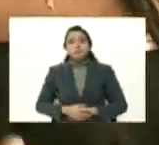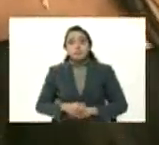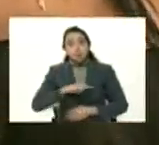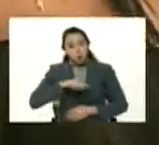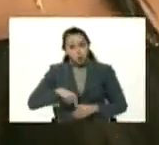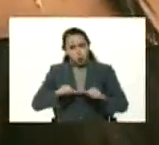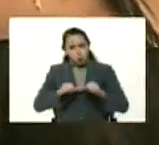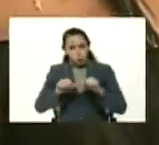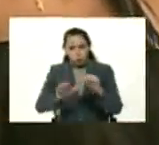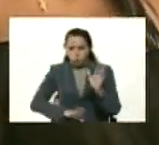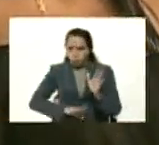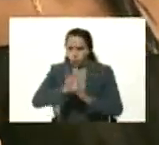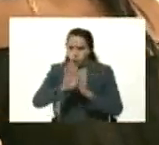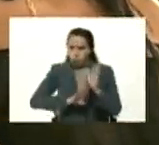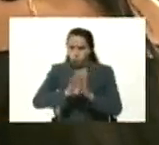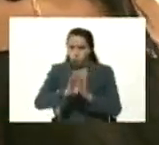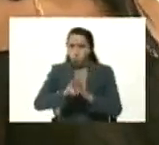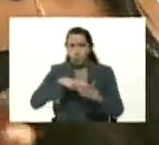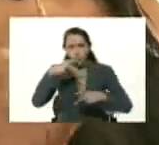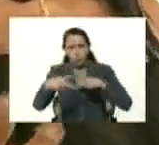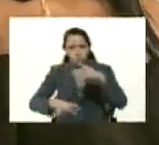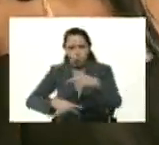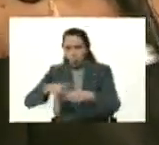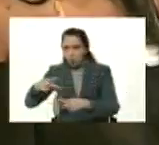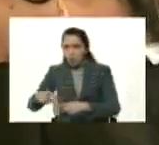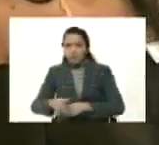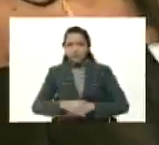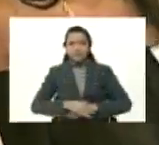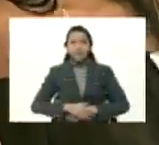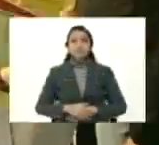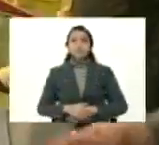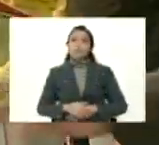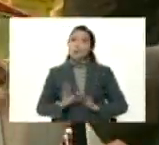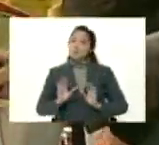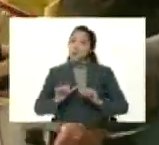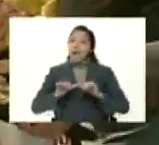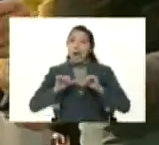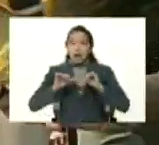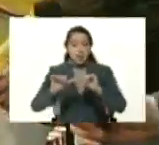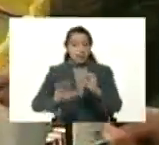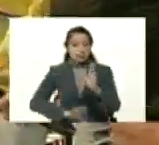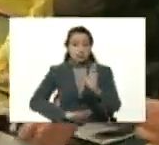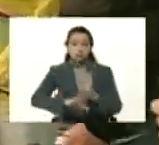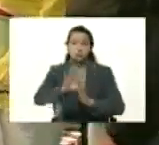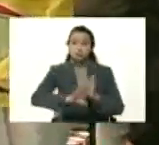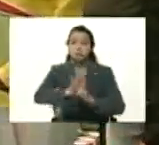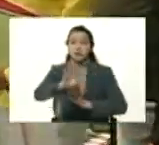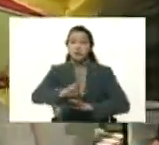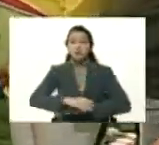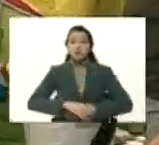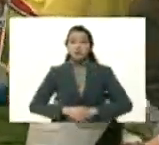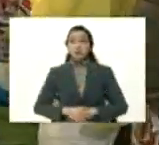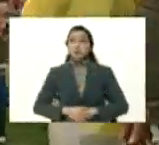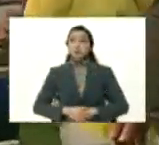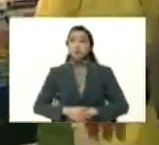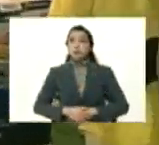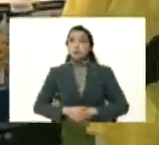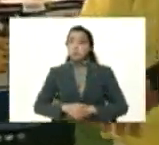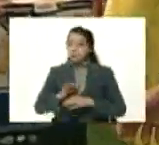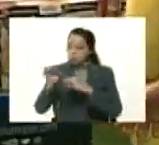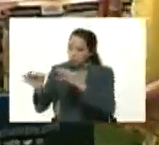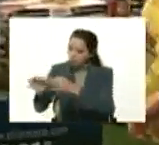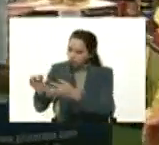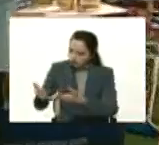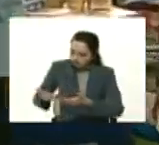seguir creciendo en esos procesos productivos. Bueno, Montenegro, a seguir creciendo. Bueno, un regalito por aquí me están haciendo,